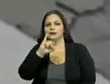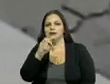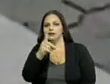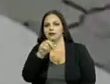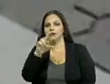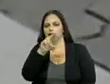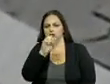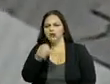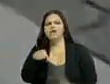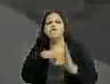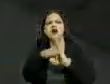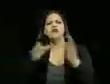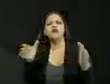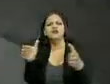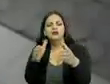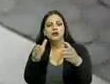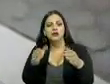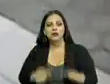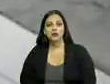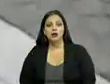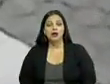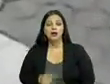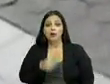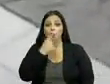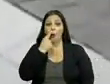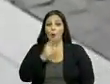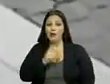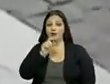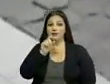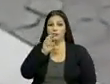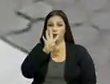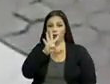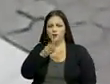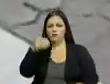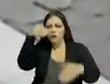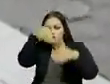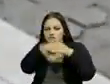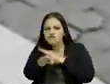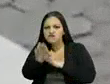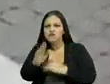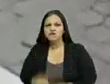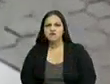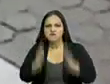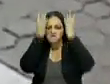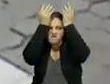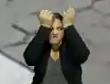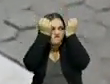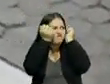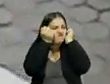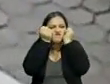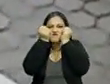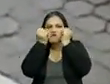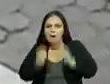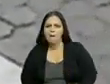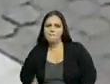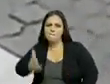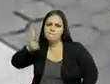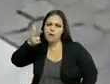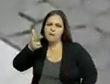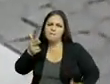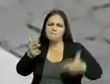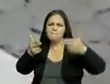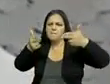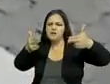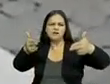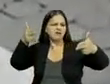de 4 de los 5 sujetos, quienes encapuchados y fuertemente armados bajan de una camioneta doble cabina color blanco